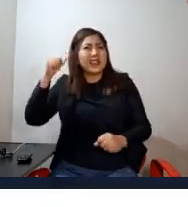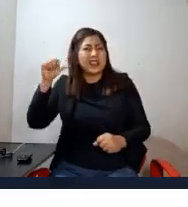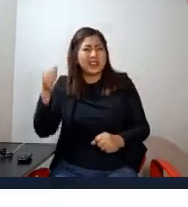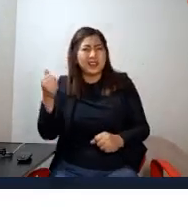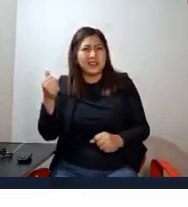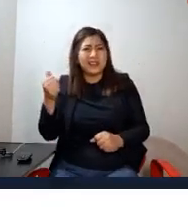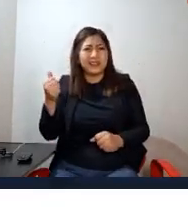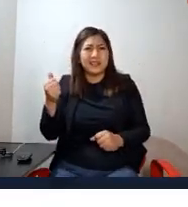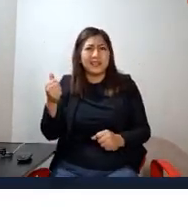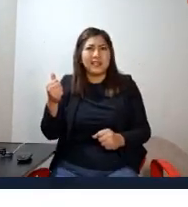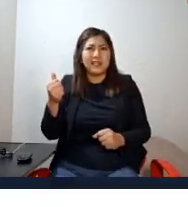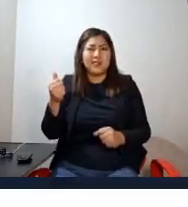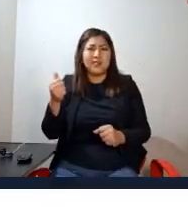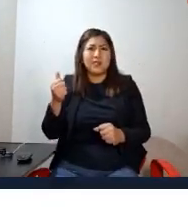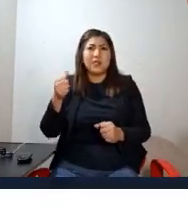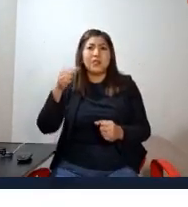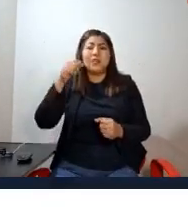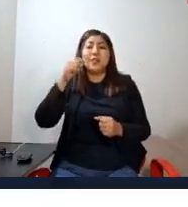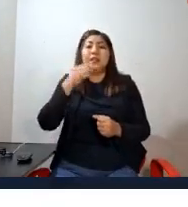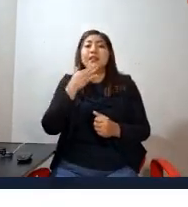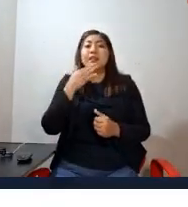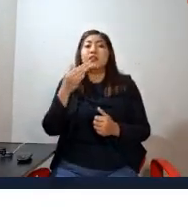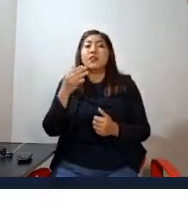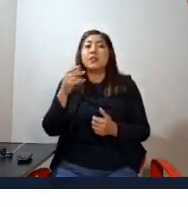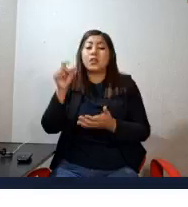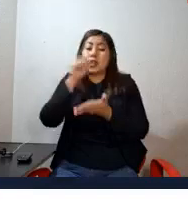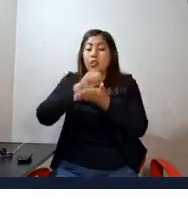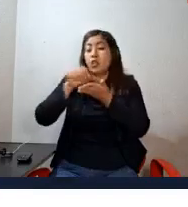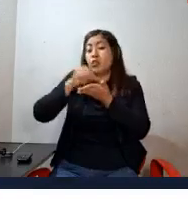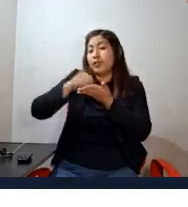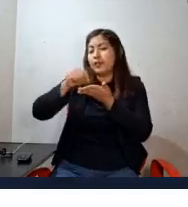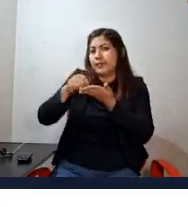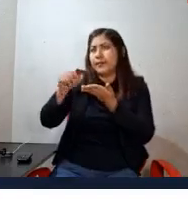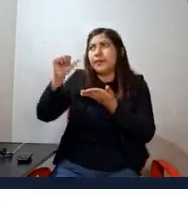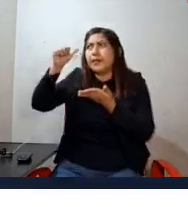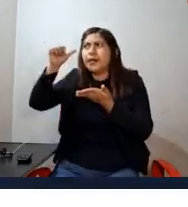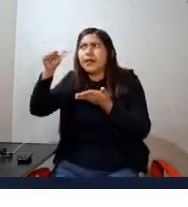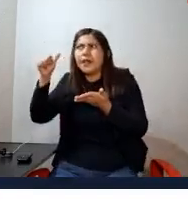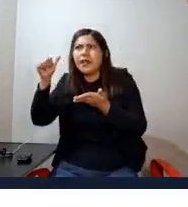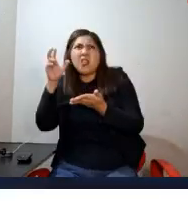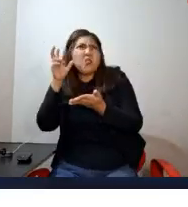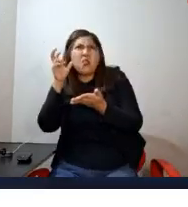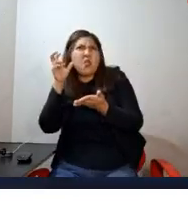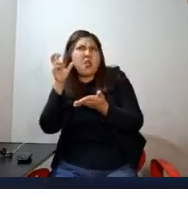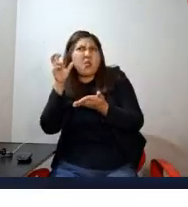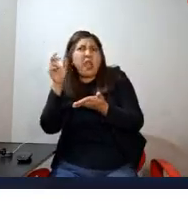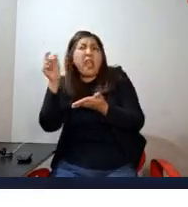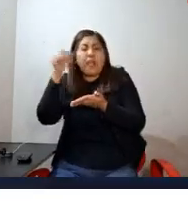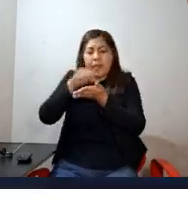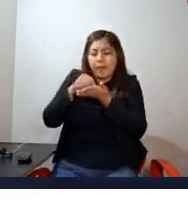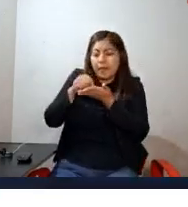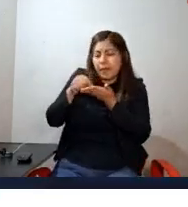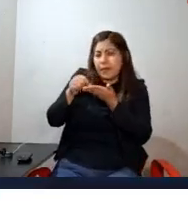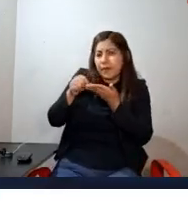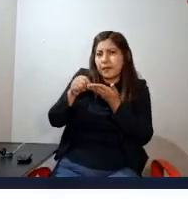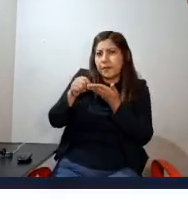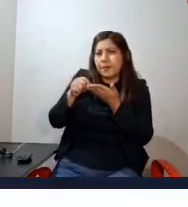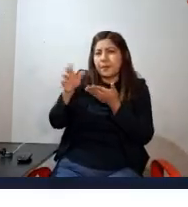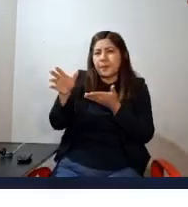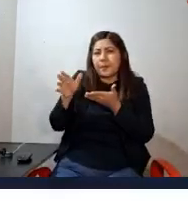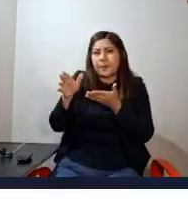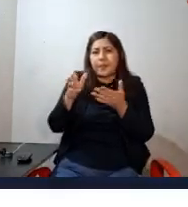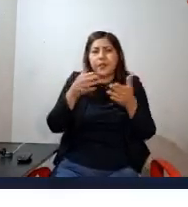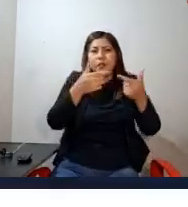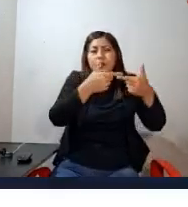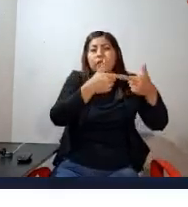y entonces ya personal especializado de la Fiscalía se contactará con quien adjuntó estos archivos y ya le